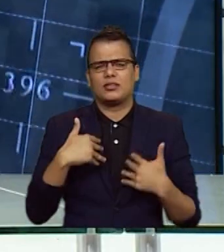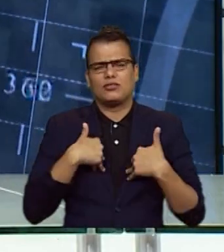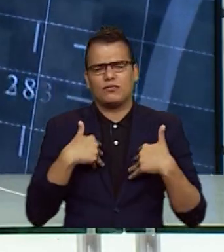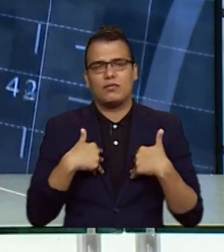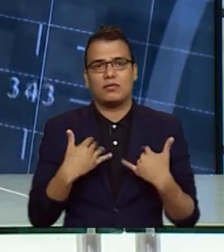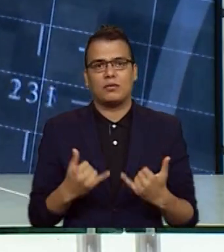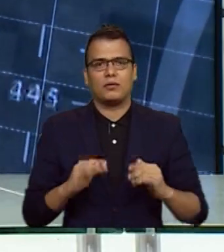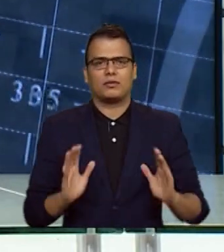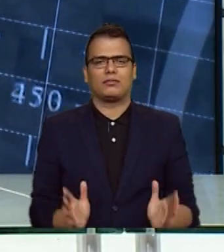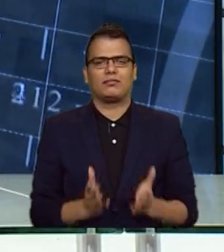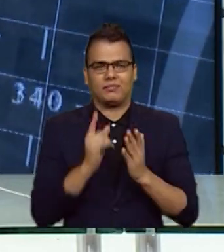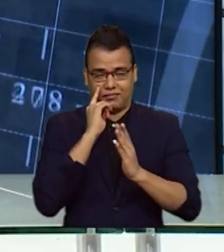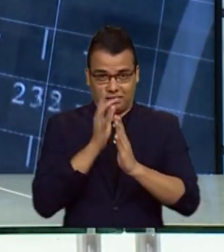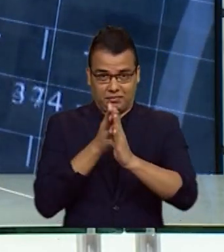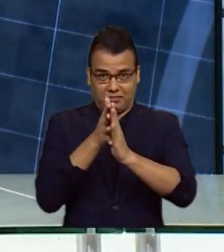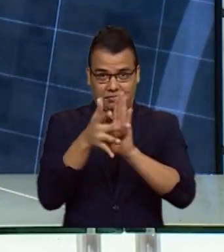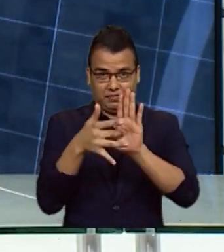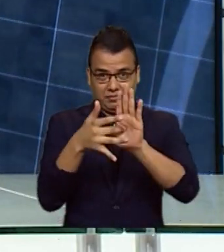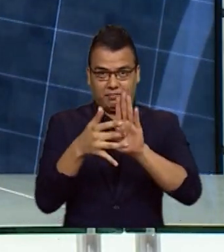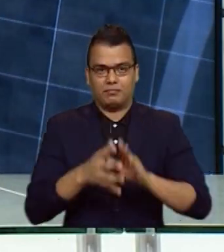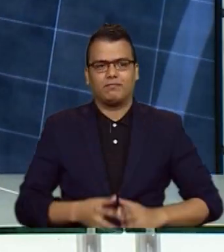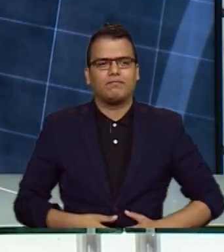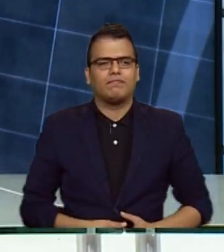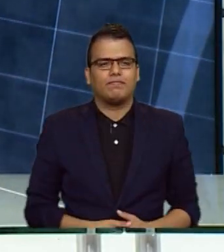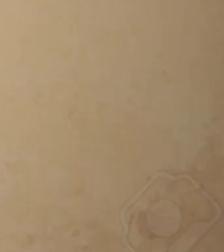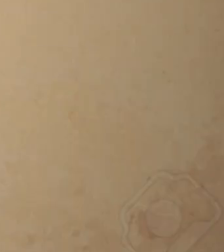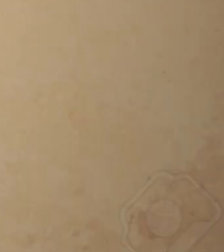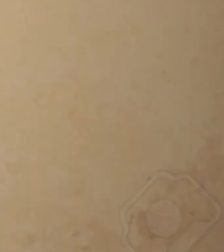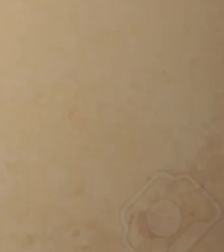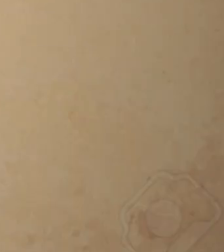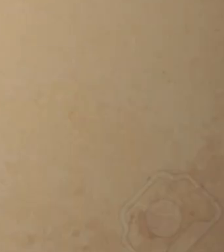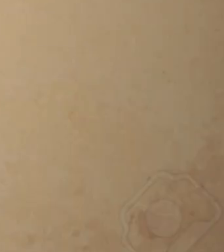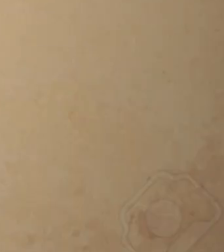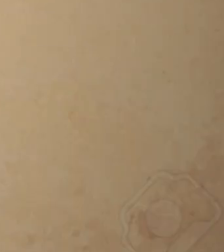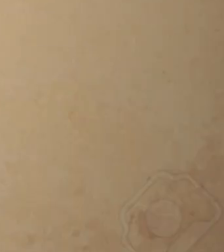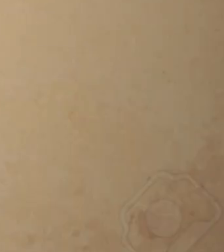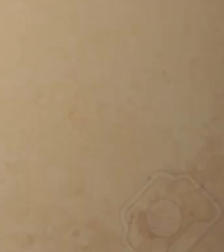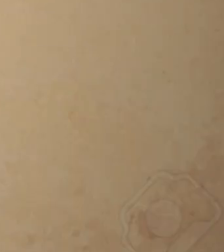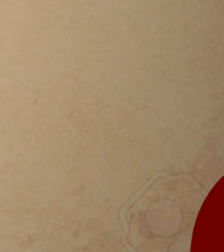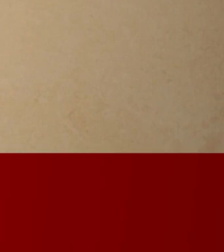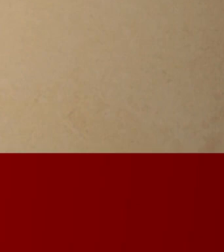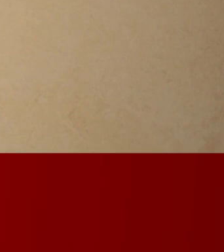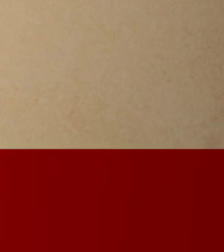cardíacos. Serie periodística con nuestro director Oscar López Noguera.